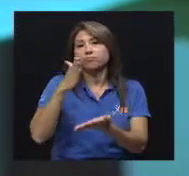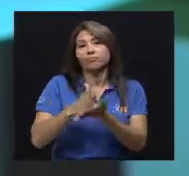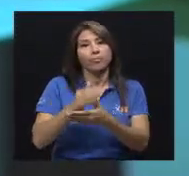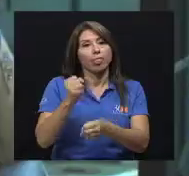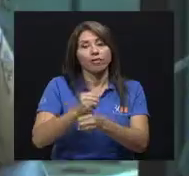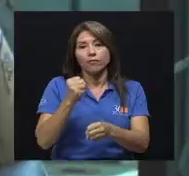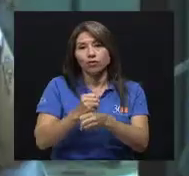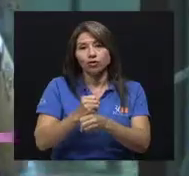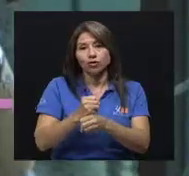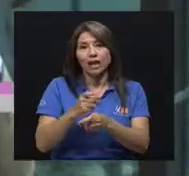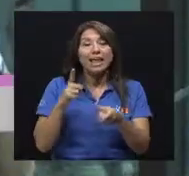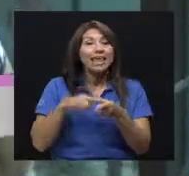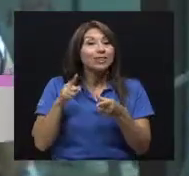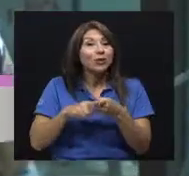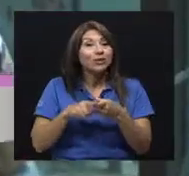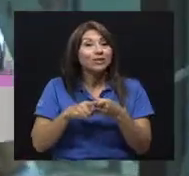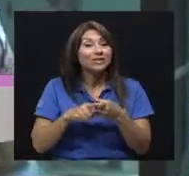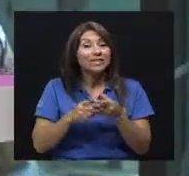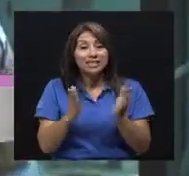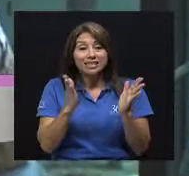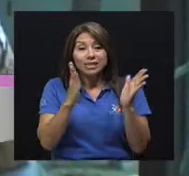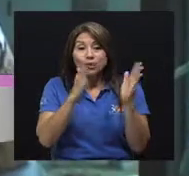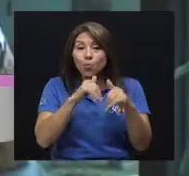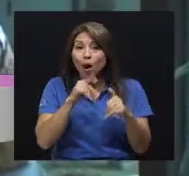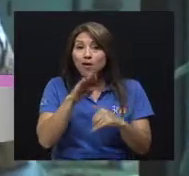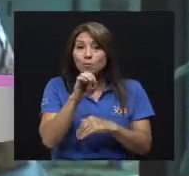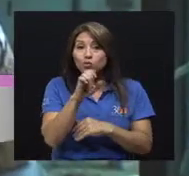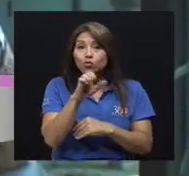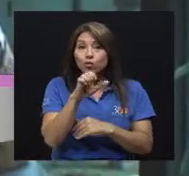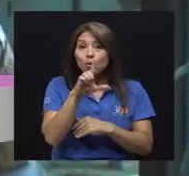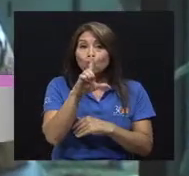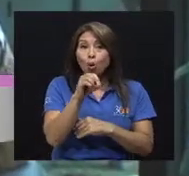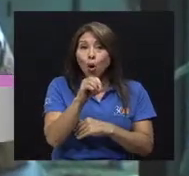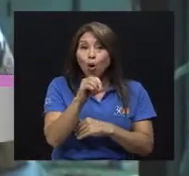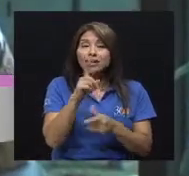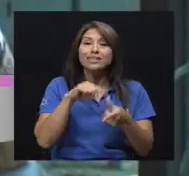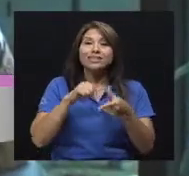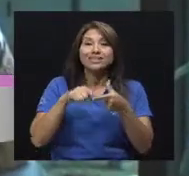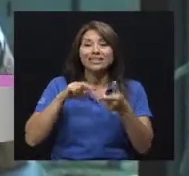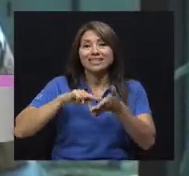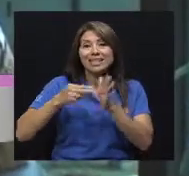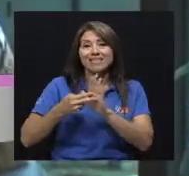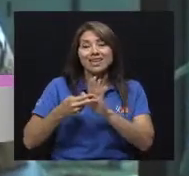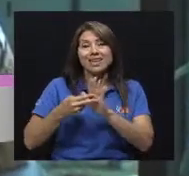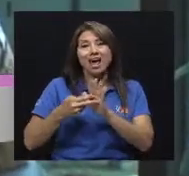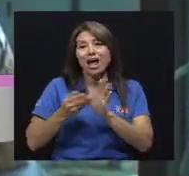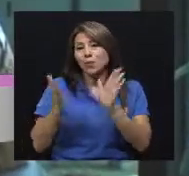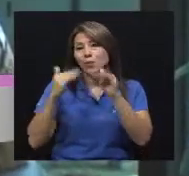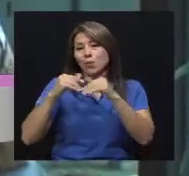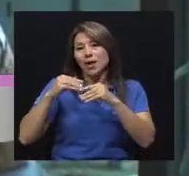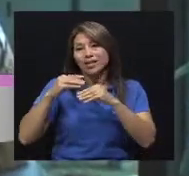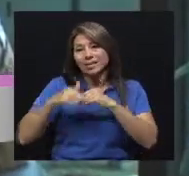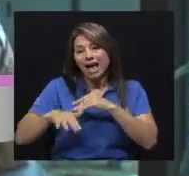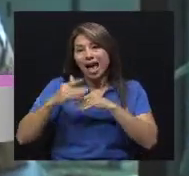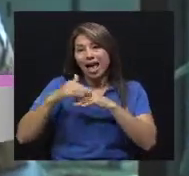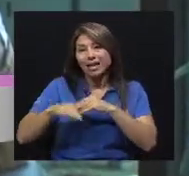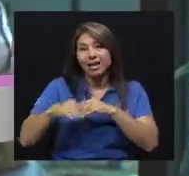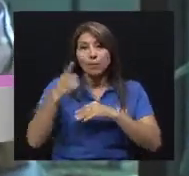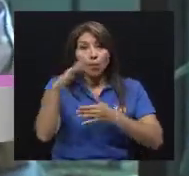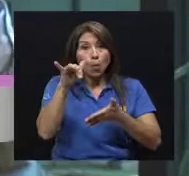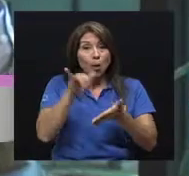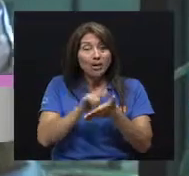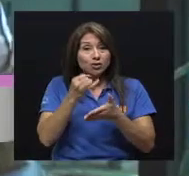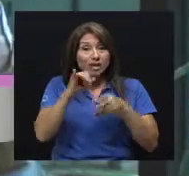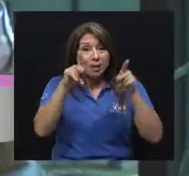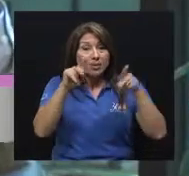funcionar. Entonces, si tengo menos músculo, bombeo menos sangre. Por eso es que si un infarto es muy grande, el